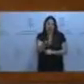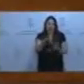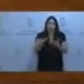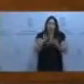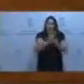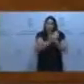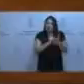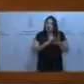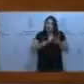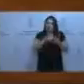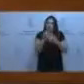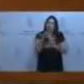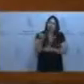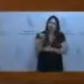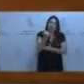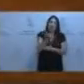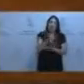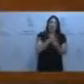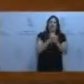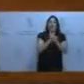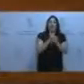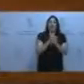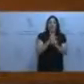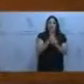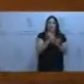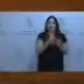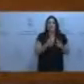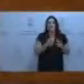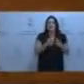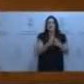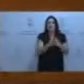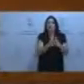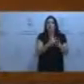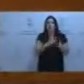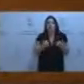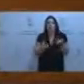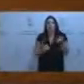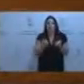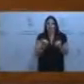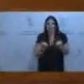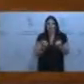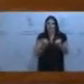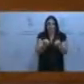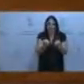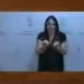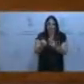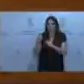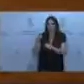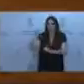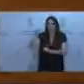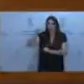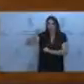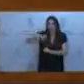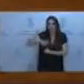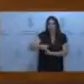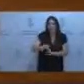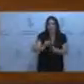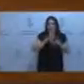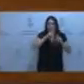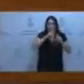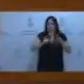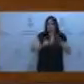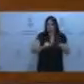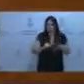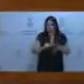todos a este transporte tan cercano, a este sector del autotaxi que lleva históricamente sirviéndonos y ayudándonos en Asturias. Yo